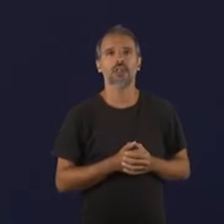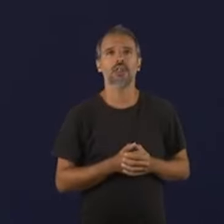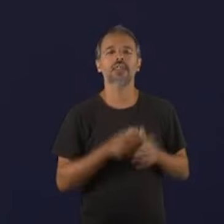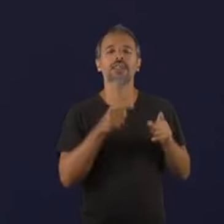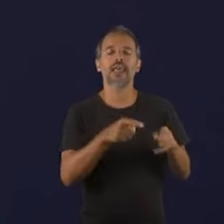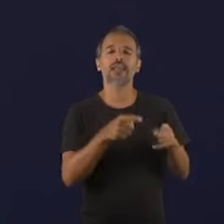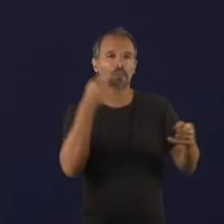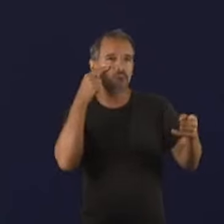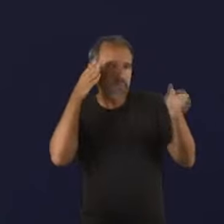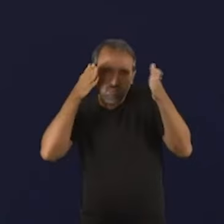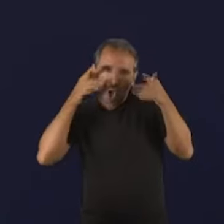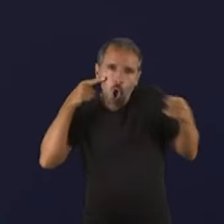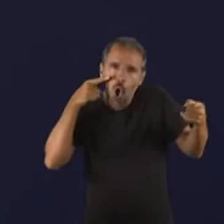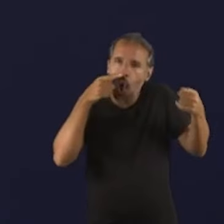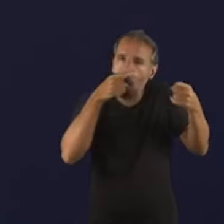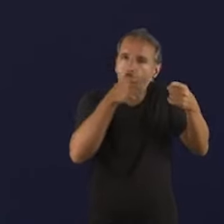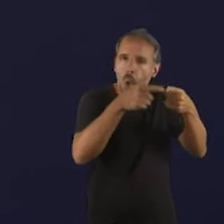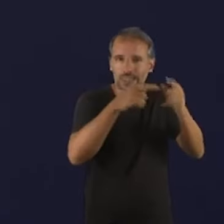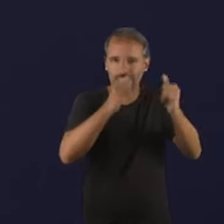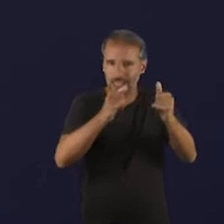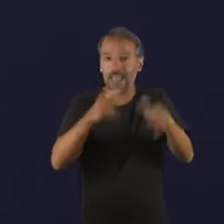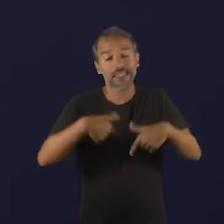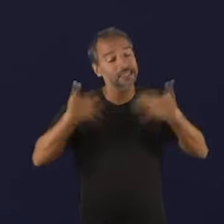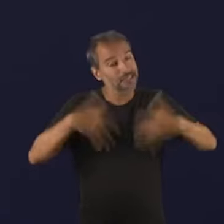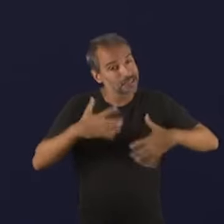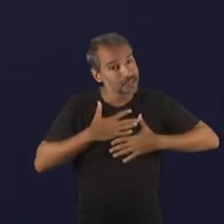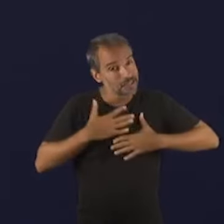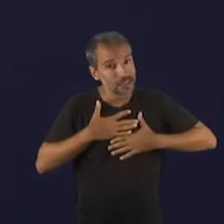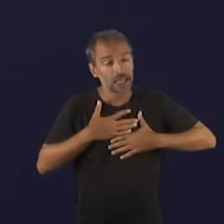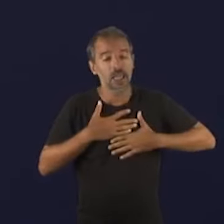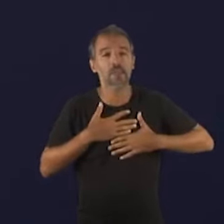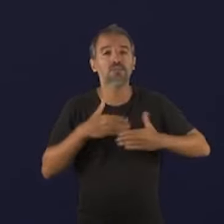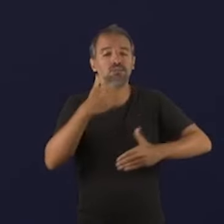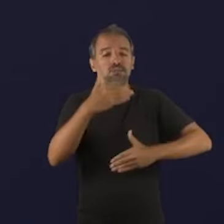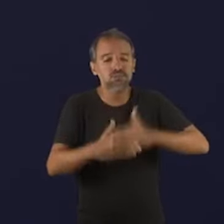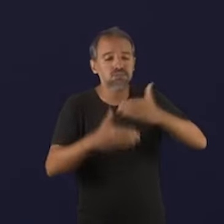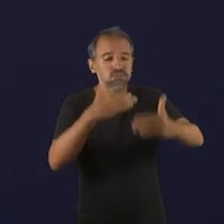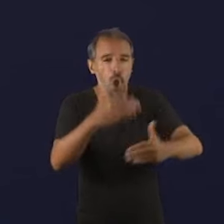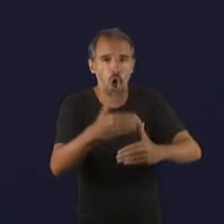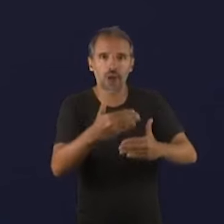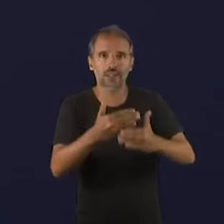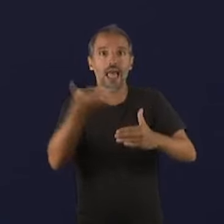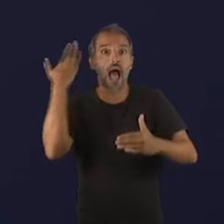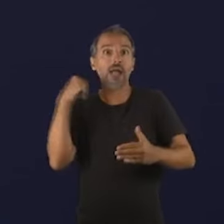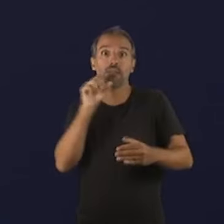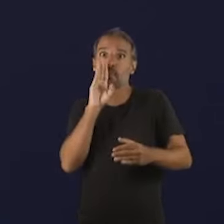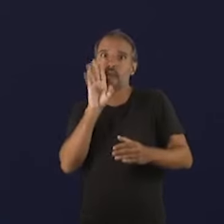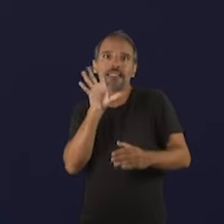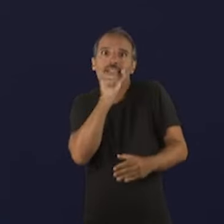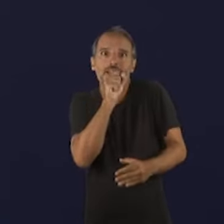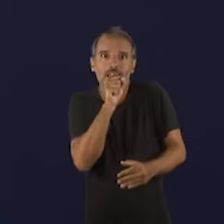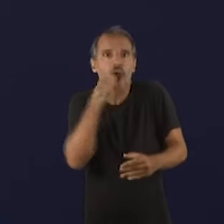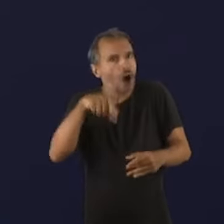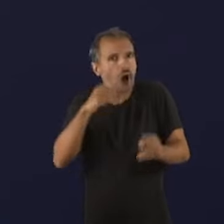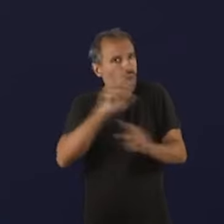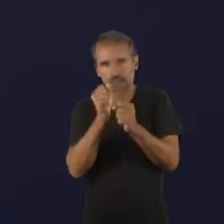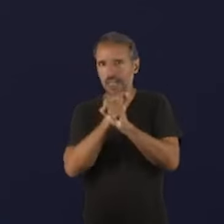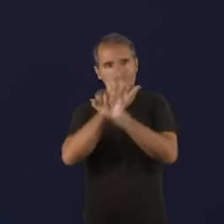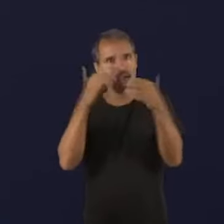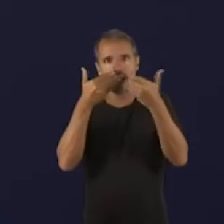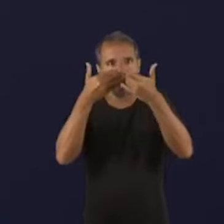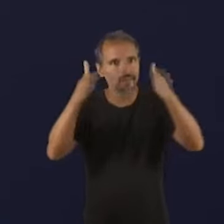a apuntar en este penoso proceso de sinceramiento de lo que nos venían ocultando durante tanto tiempo las